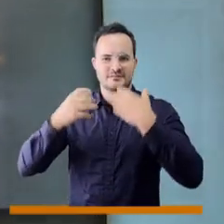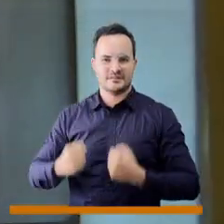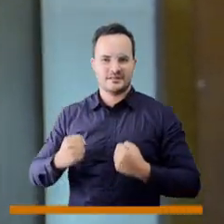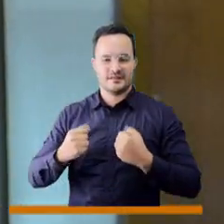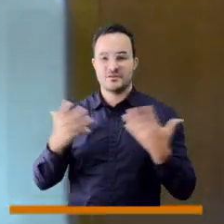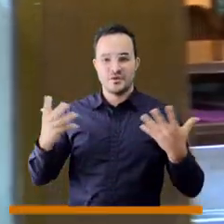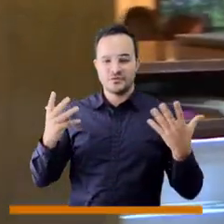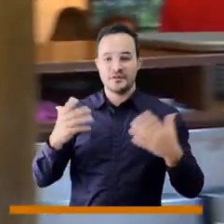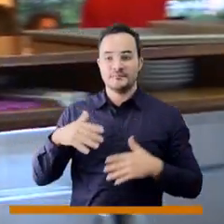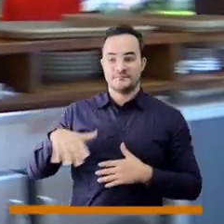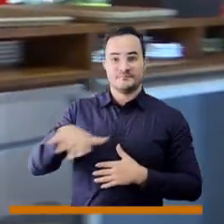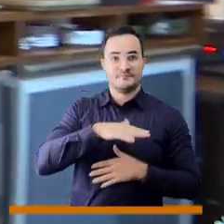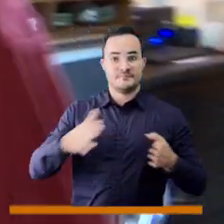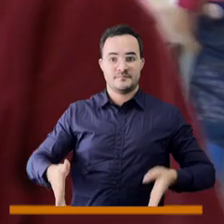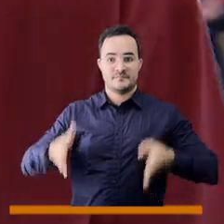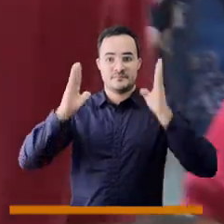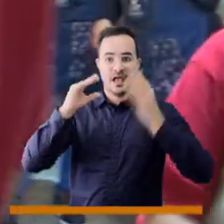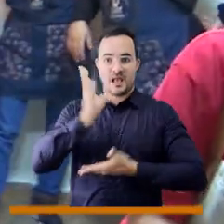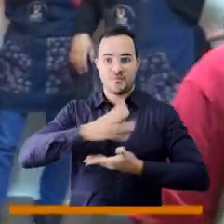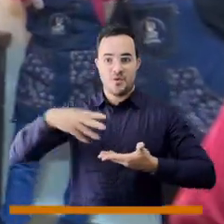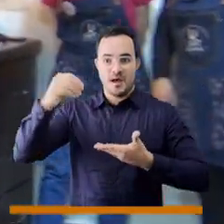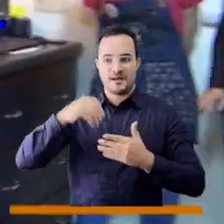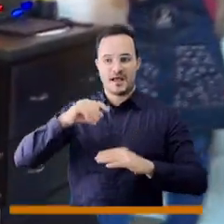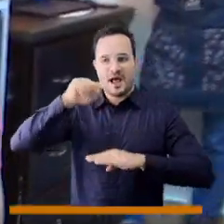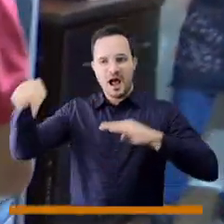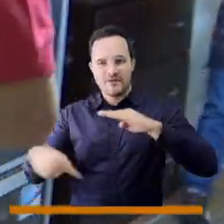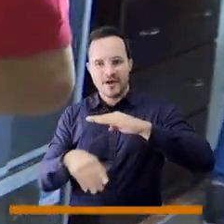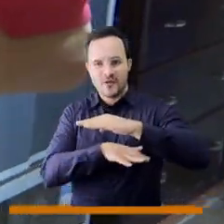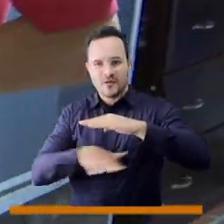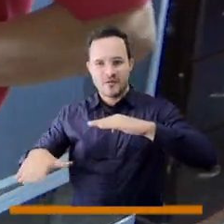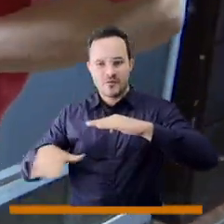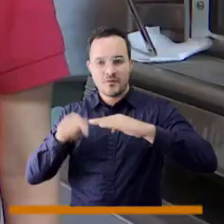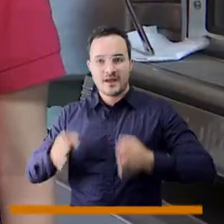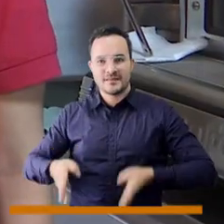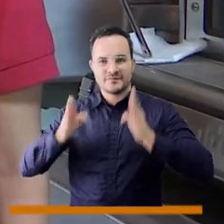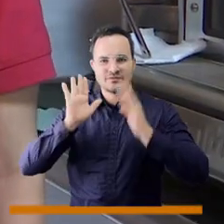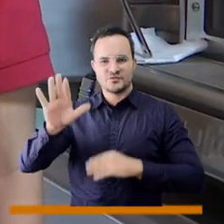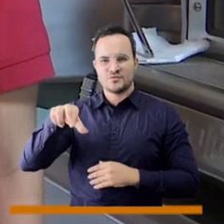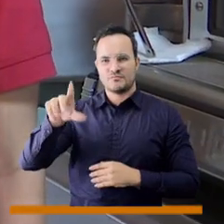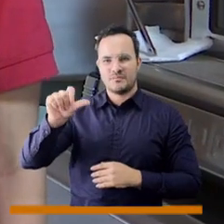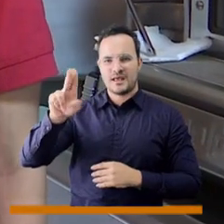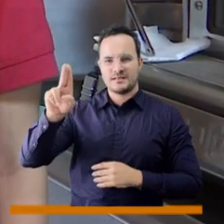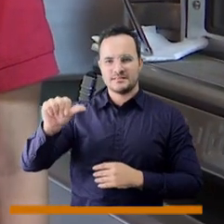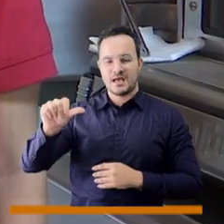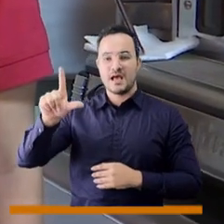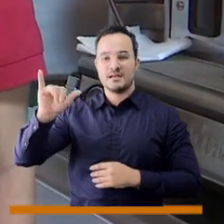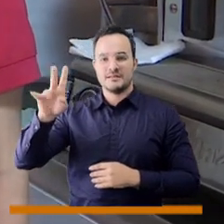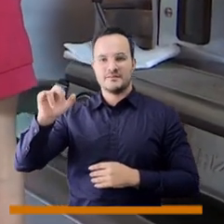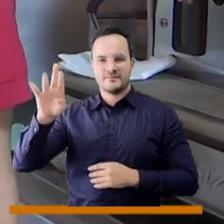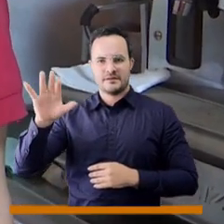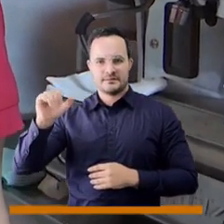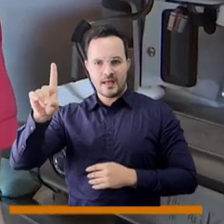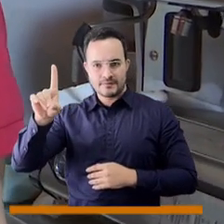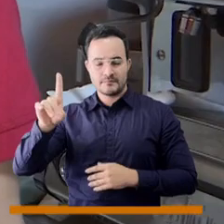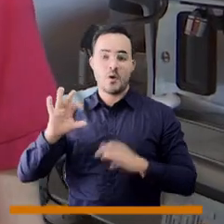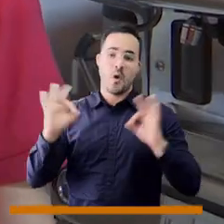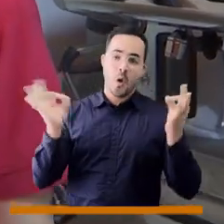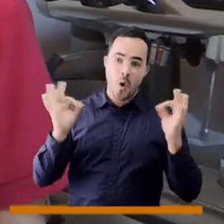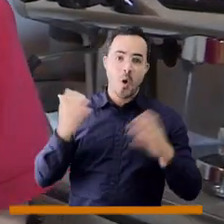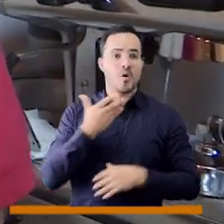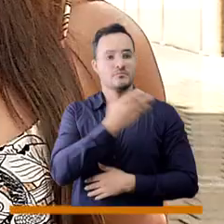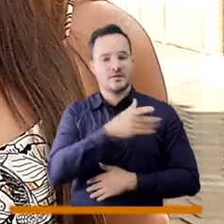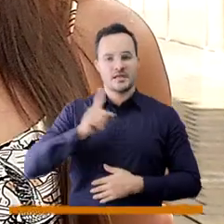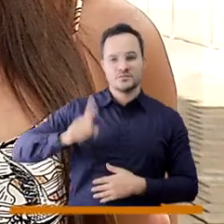edificio Plaza de la Libertad en el sector de la Alpujarra, o en la sede de nuestra unidad de familia, que es quien coordina la Escuela para la Inclusión, que queda en Prado Centro.